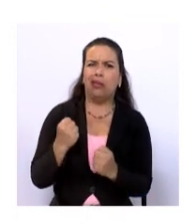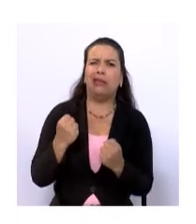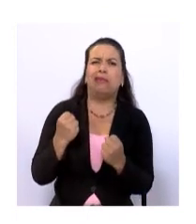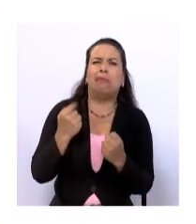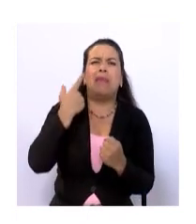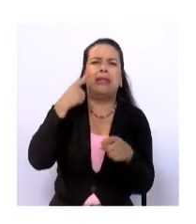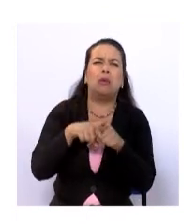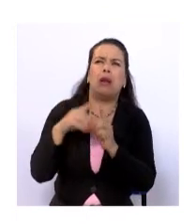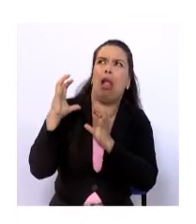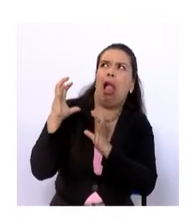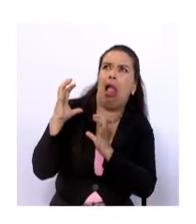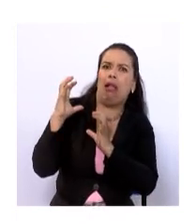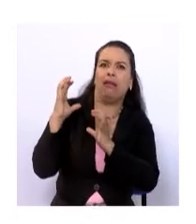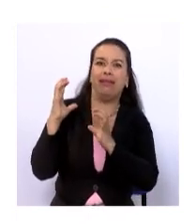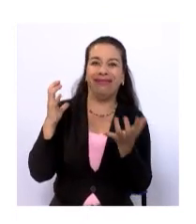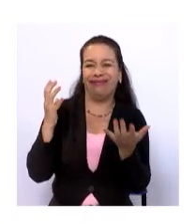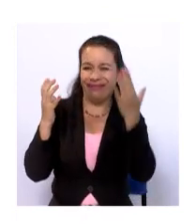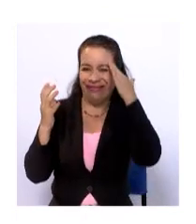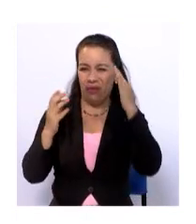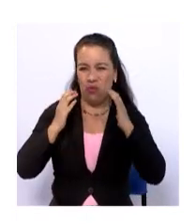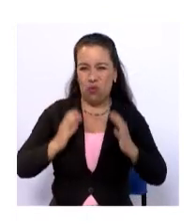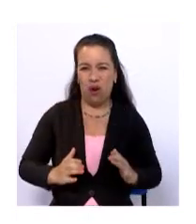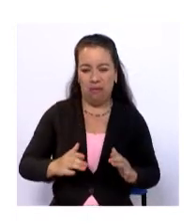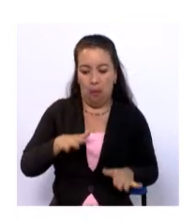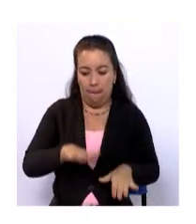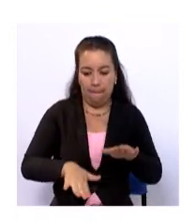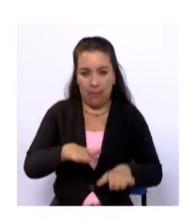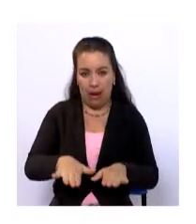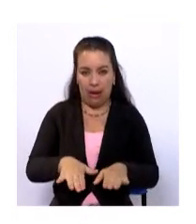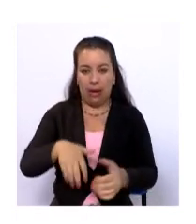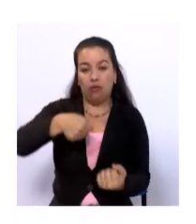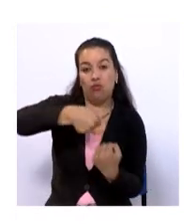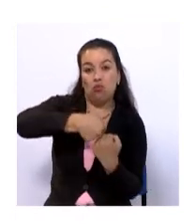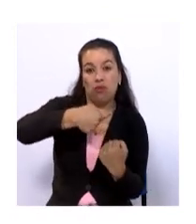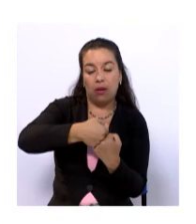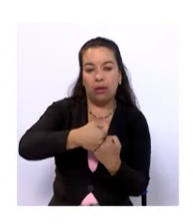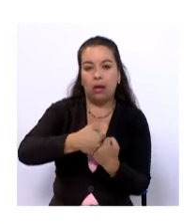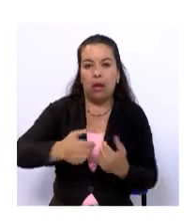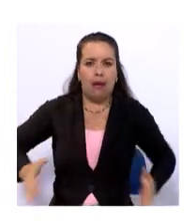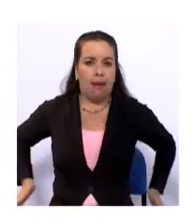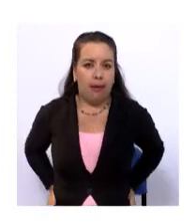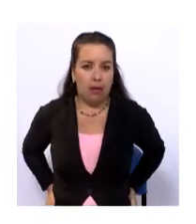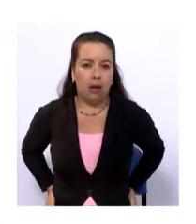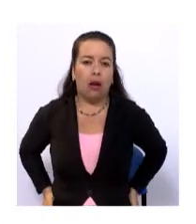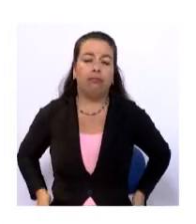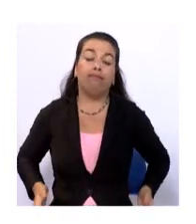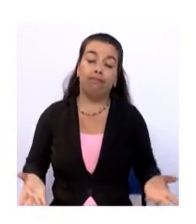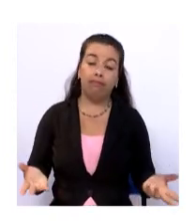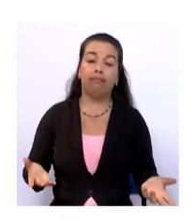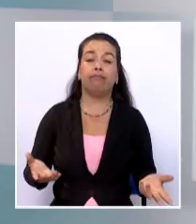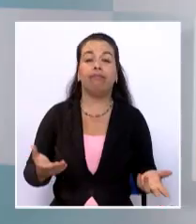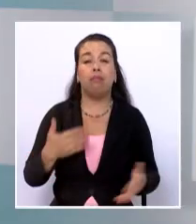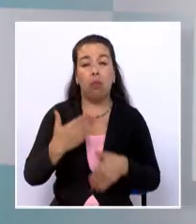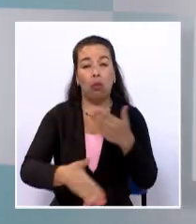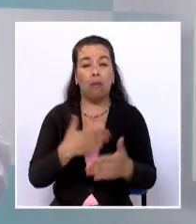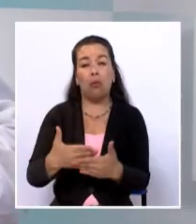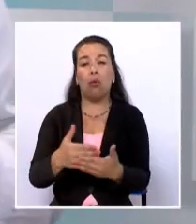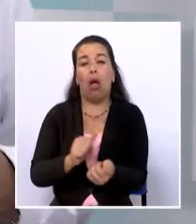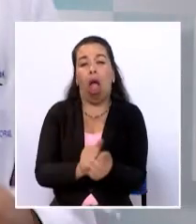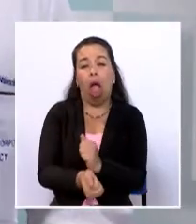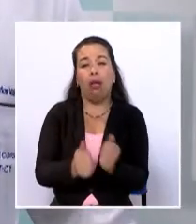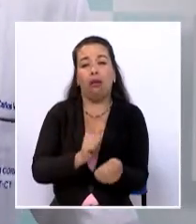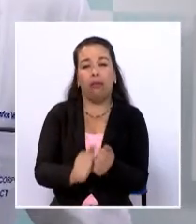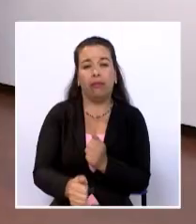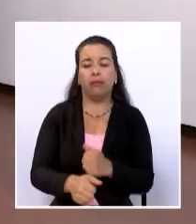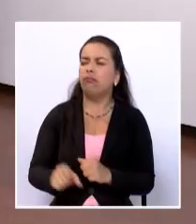doblarlo así y esto funciona como palancas que pueden empezar a desgastarse qué te pareció este doctor dentro de la